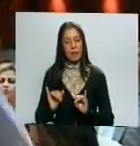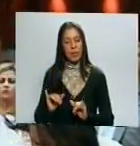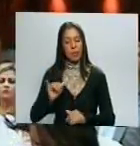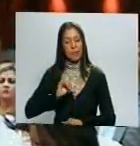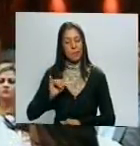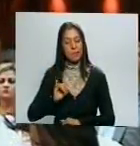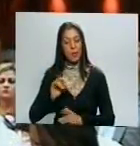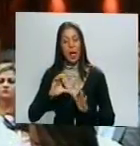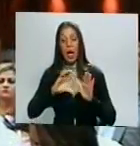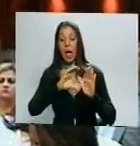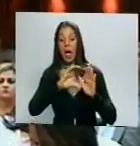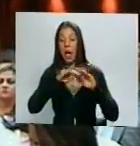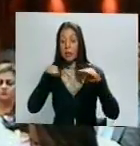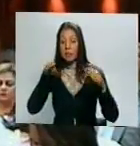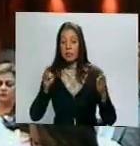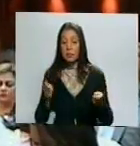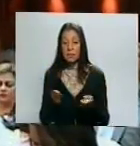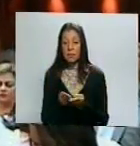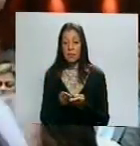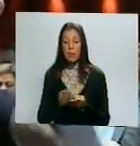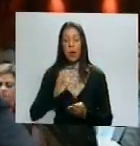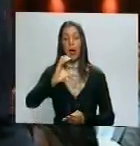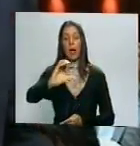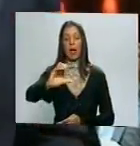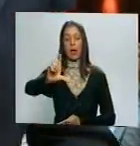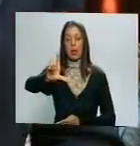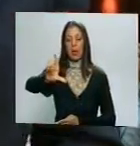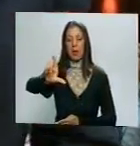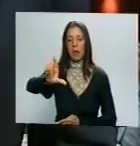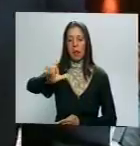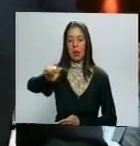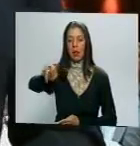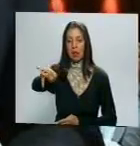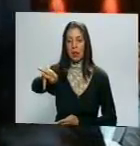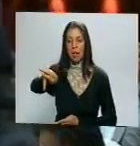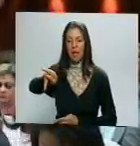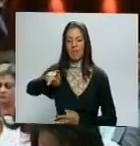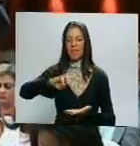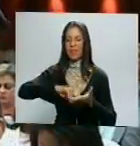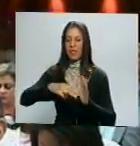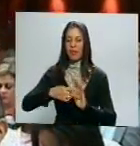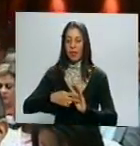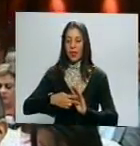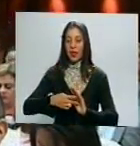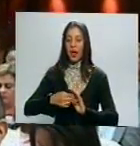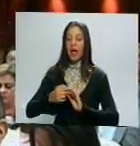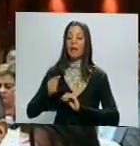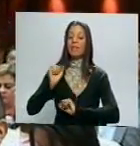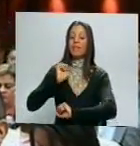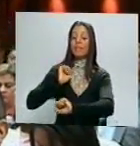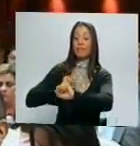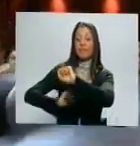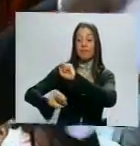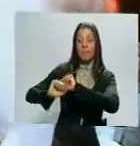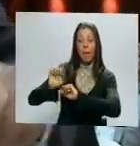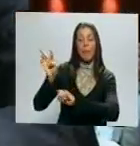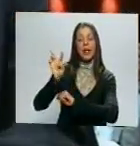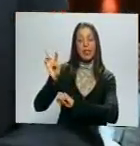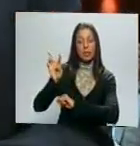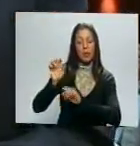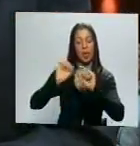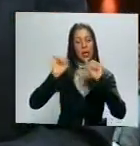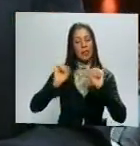el CLAP es un componente principalísimo de la defensa integral de la nación, del